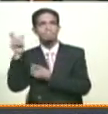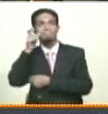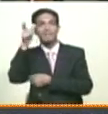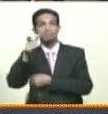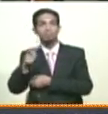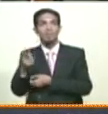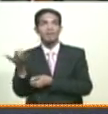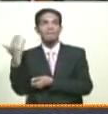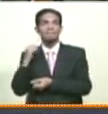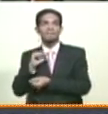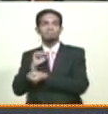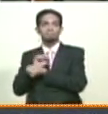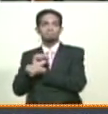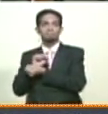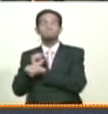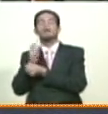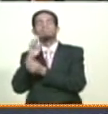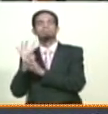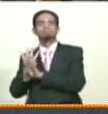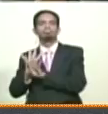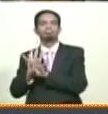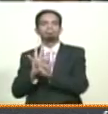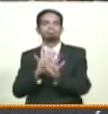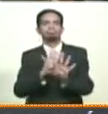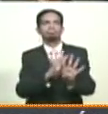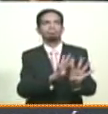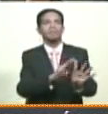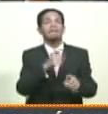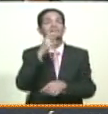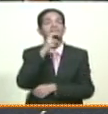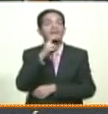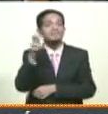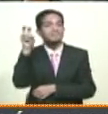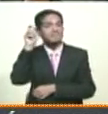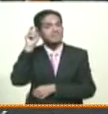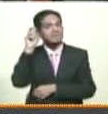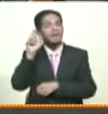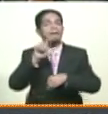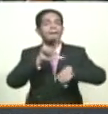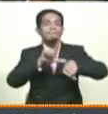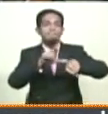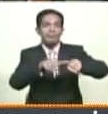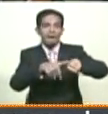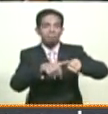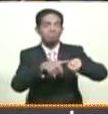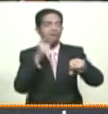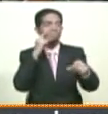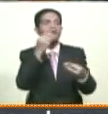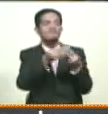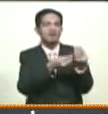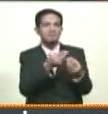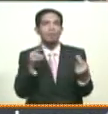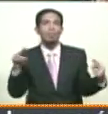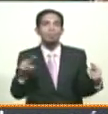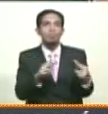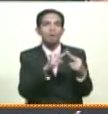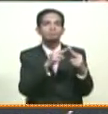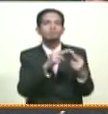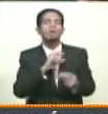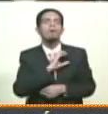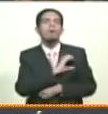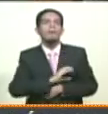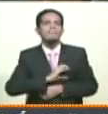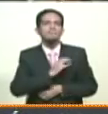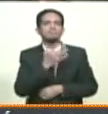Simón Bolívar de la Cancillería Venezolana para dentro de pocos minutos sostener este encuentro con la Comisión de la Verdad. Ya en